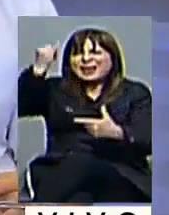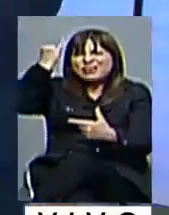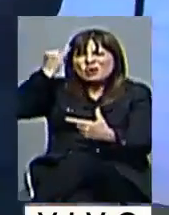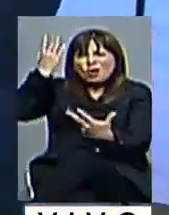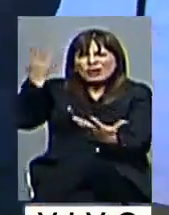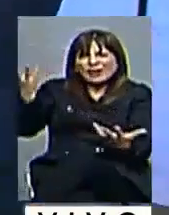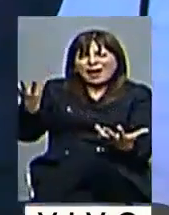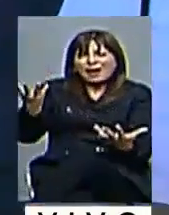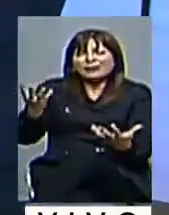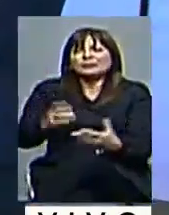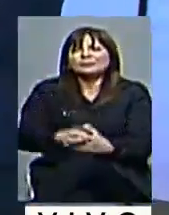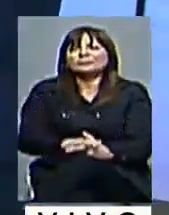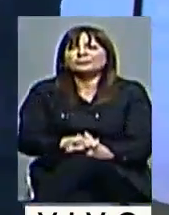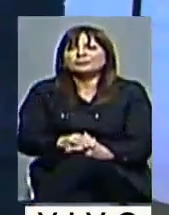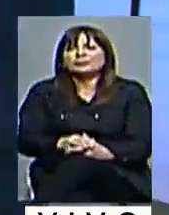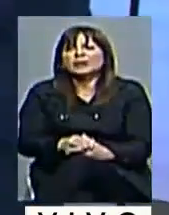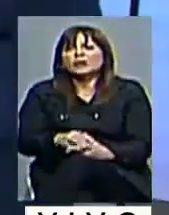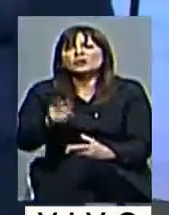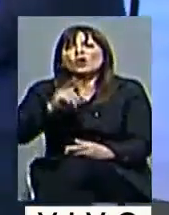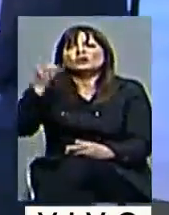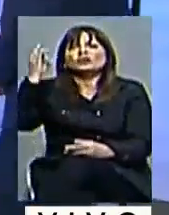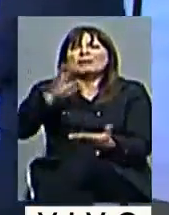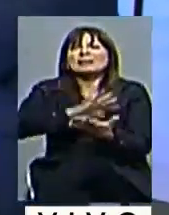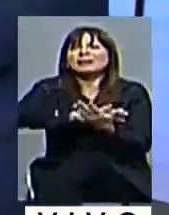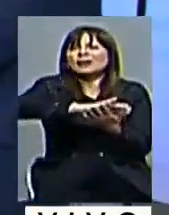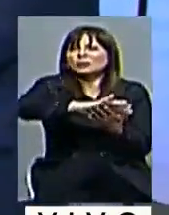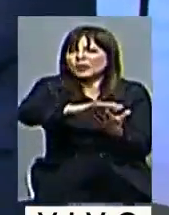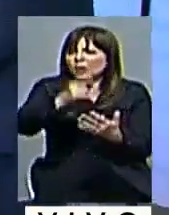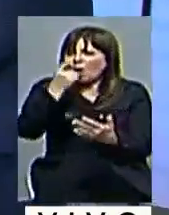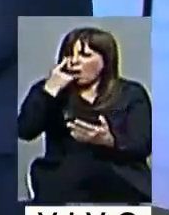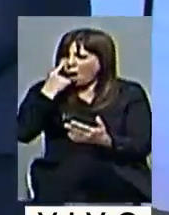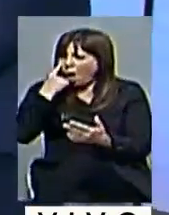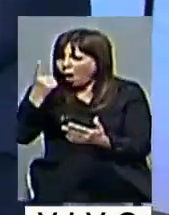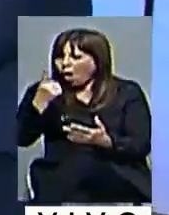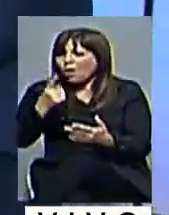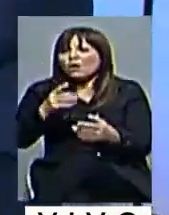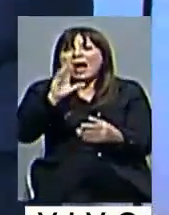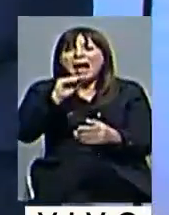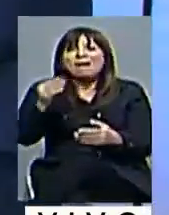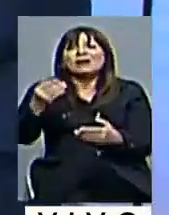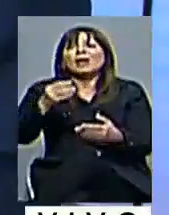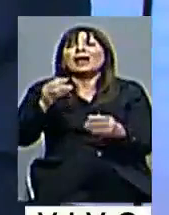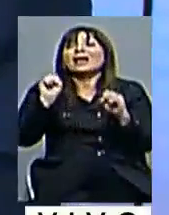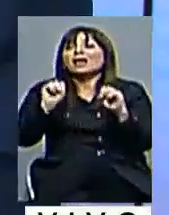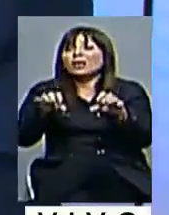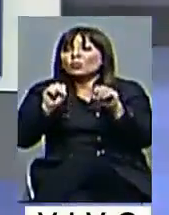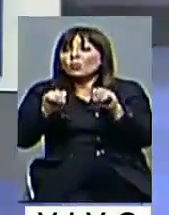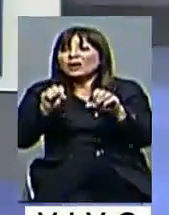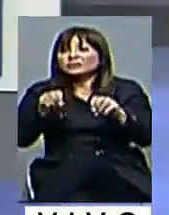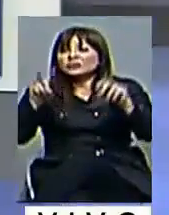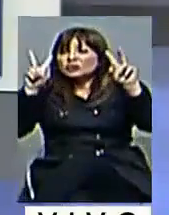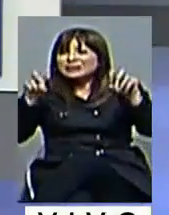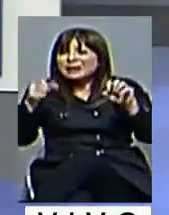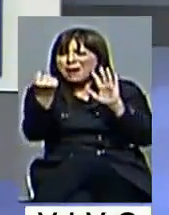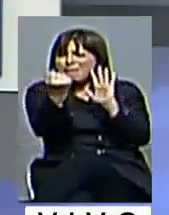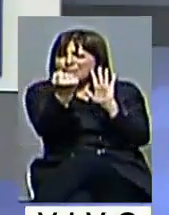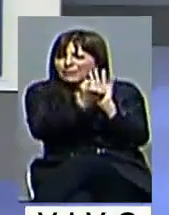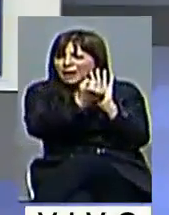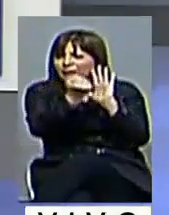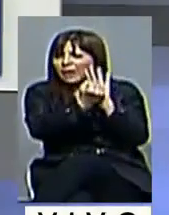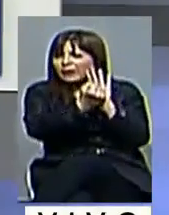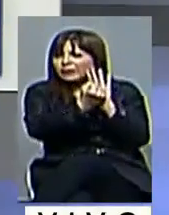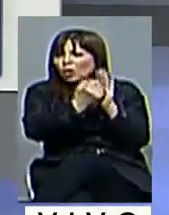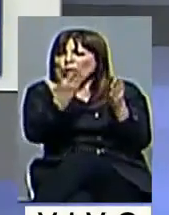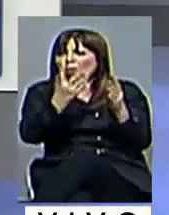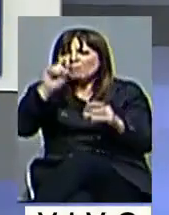tema es gratuidad, que el tema de educación, y no solo gratuidad. Ojo, que cuando uno habla de educación y cuánto este tema puede marcar el